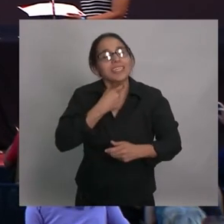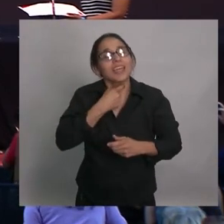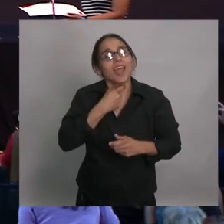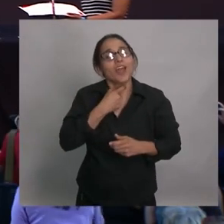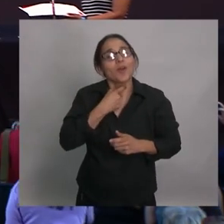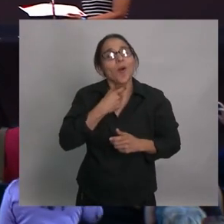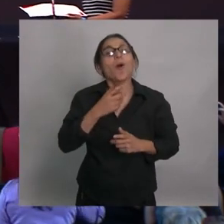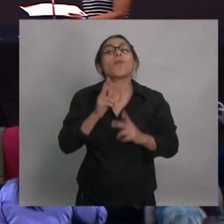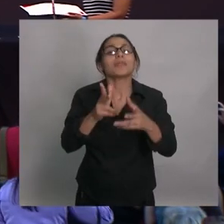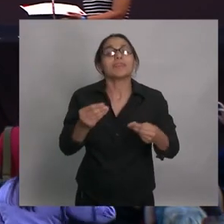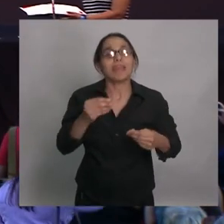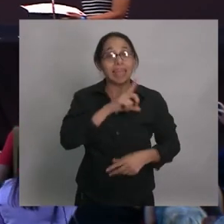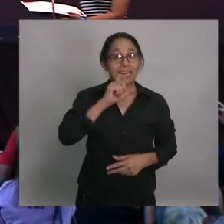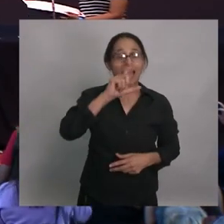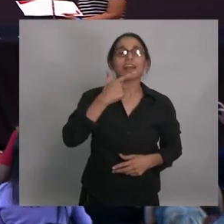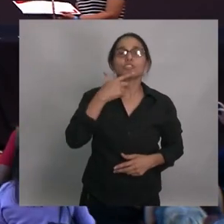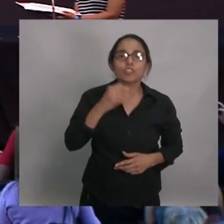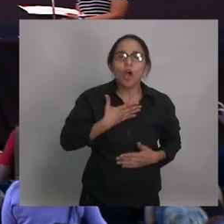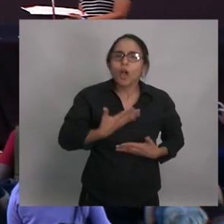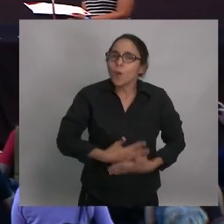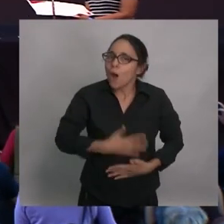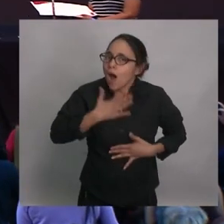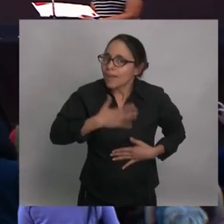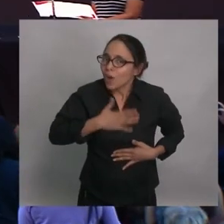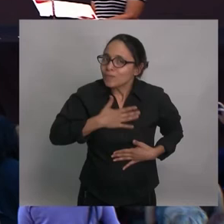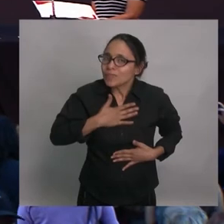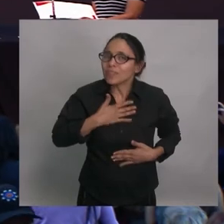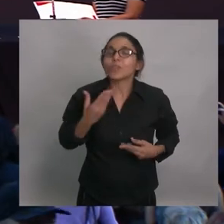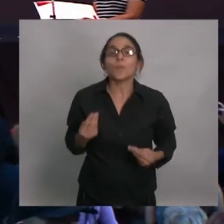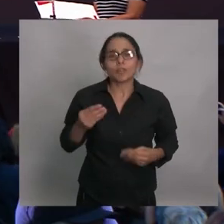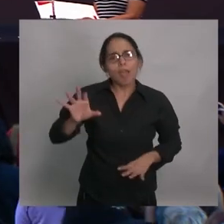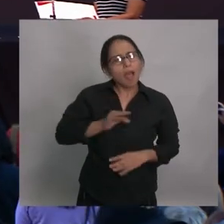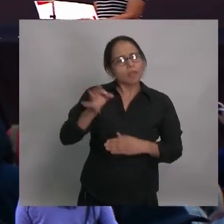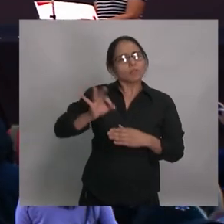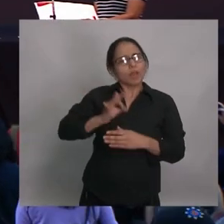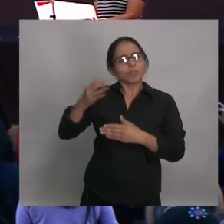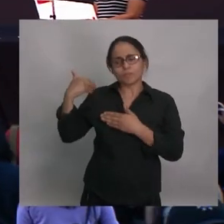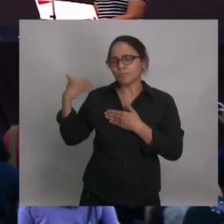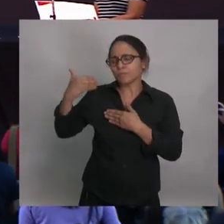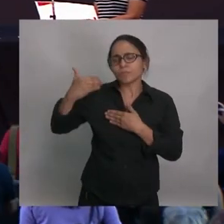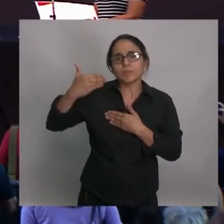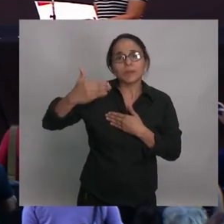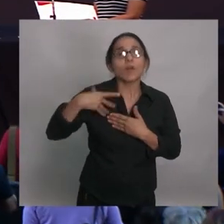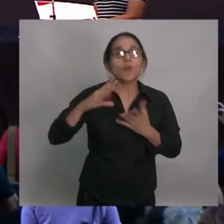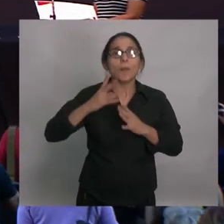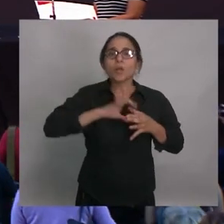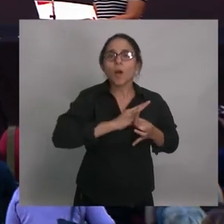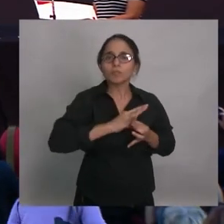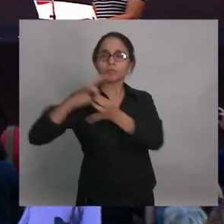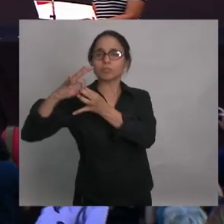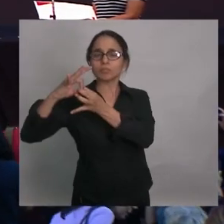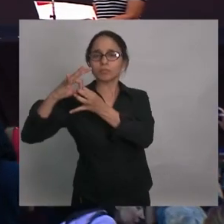inmensa alegría de clacso de poder desarrollar desde hace algunos años una alianza institucional